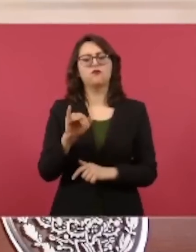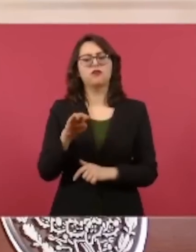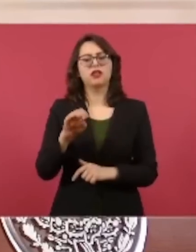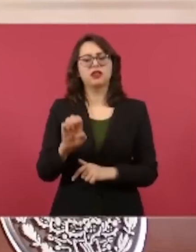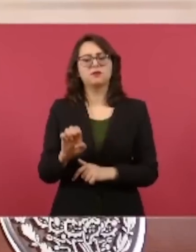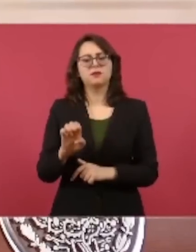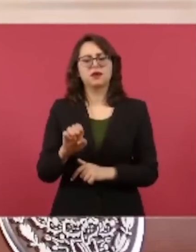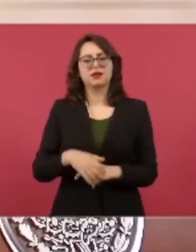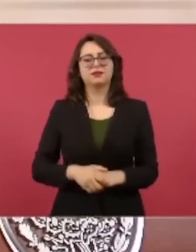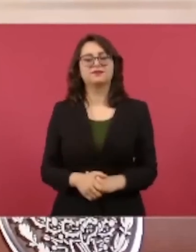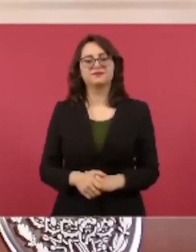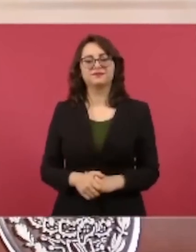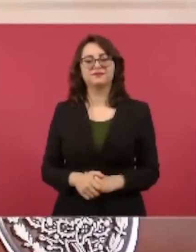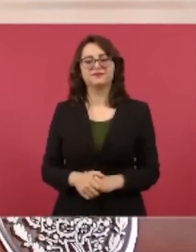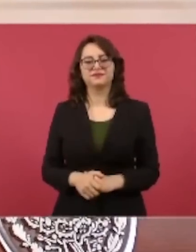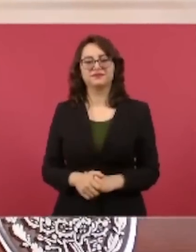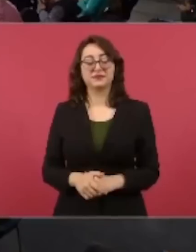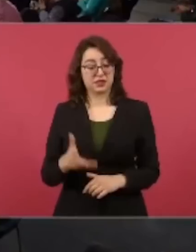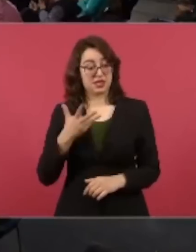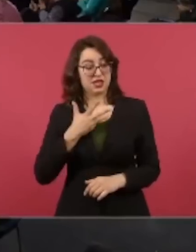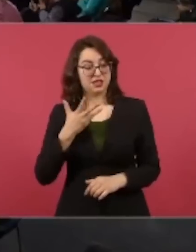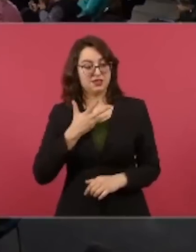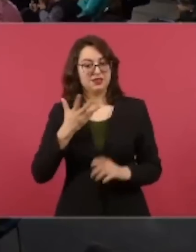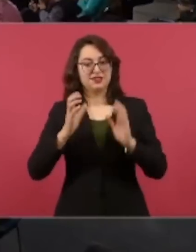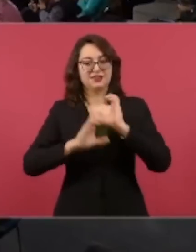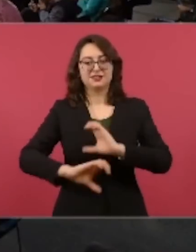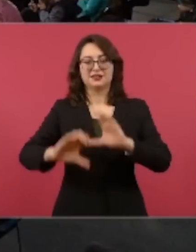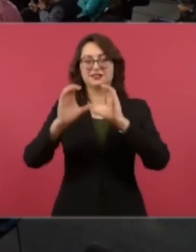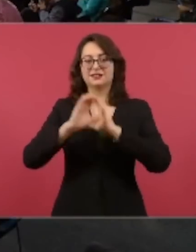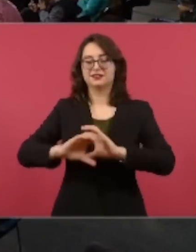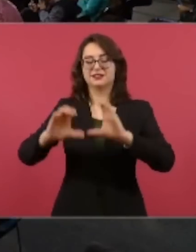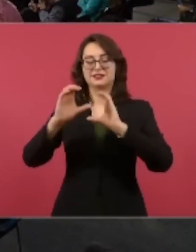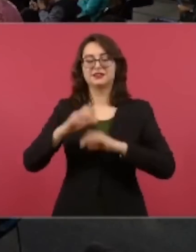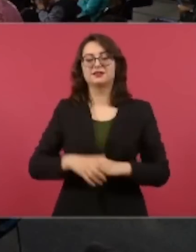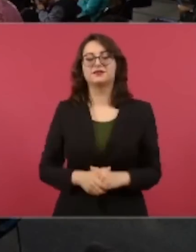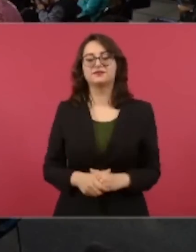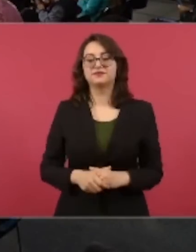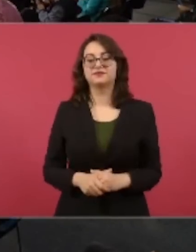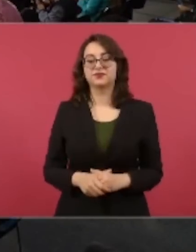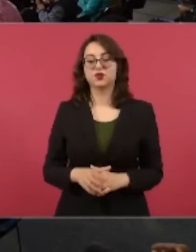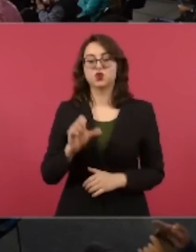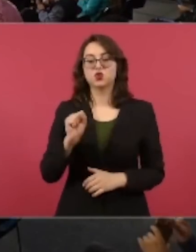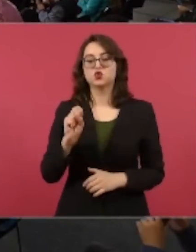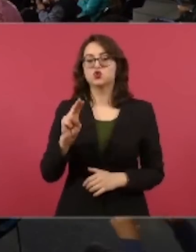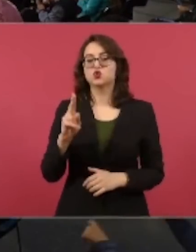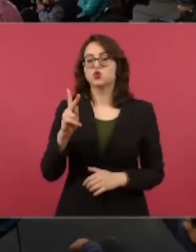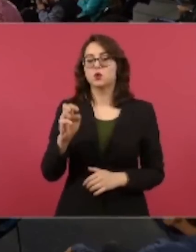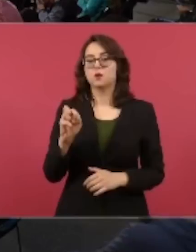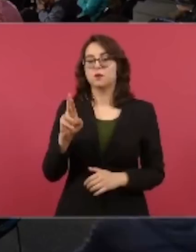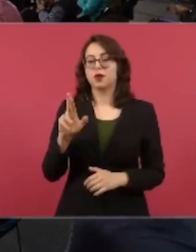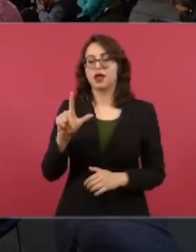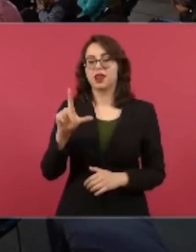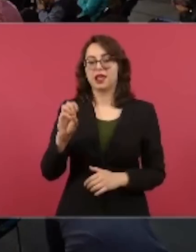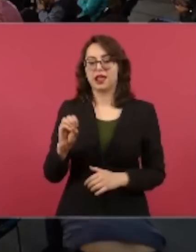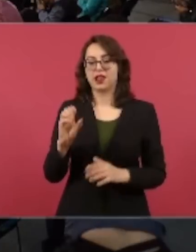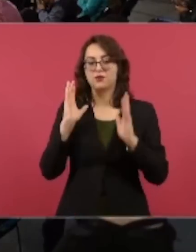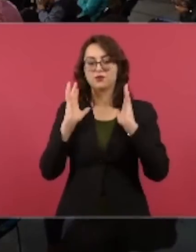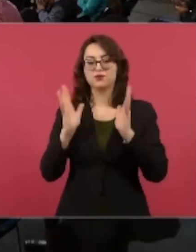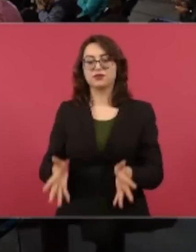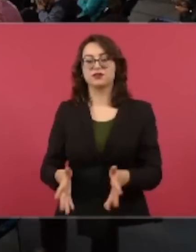Ya supera, ¿no la tienes ahí? Ponla, les va a ayudar. ya.